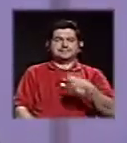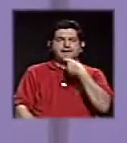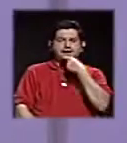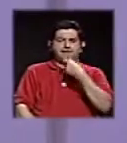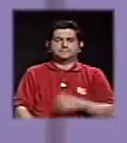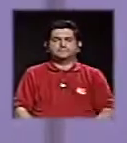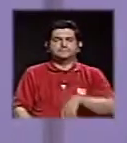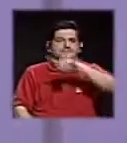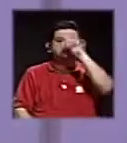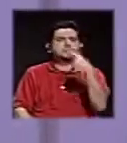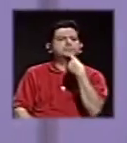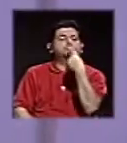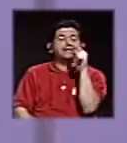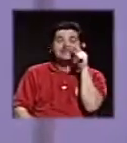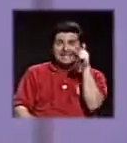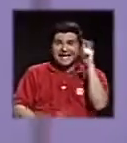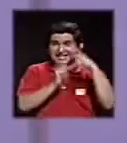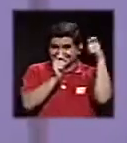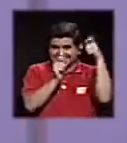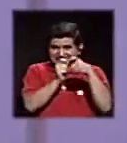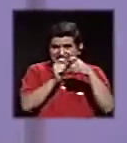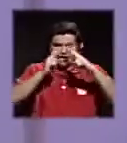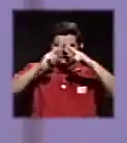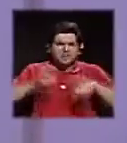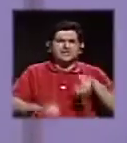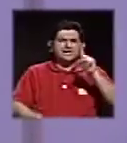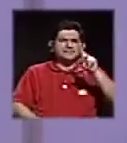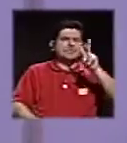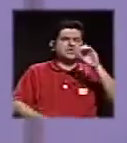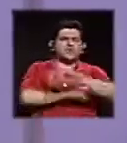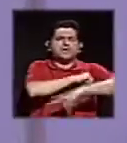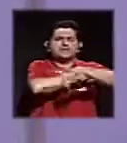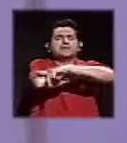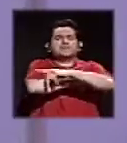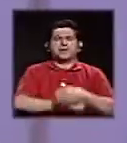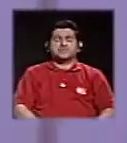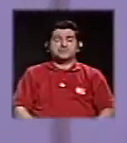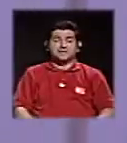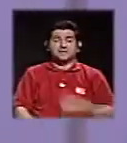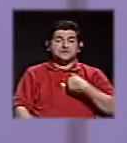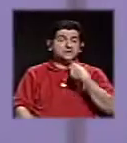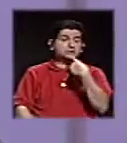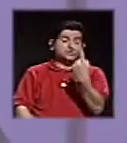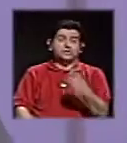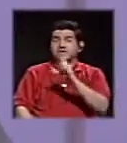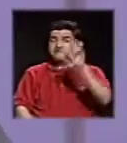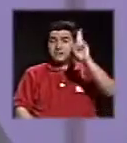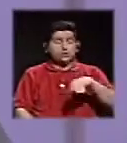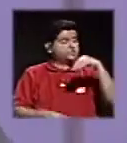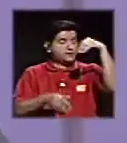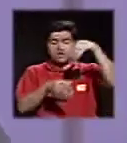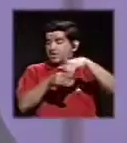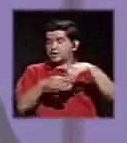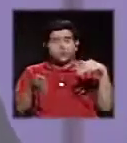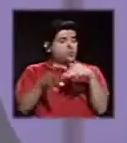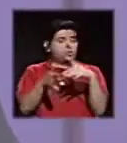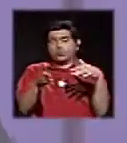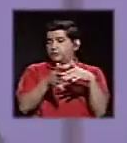preguntas se plantea esa analizaron más de 120 países aunque debo señalar que costa rica no estaba en el estudio